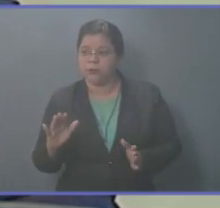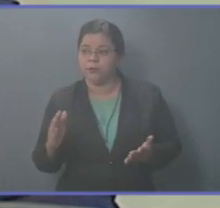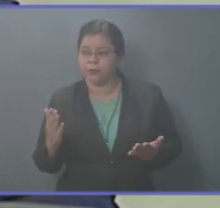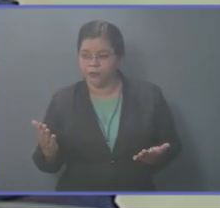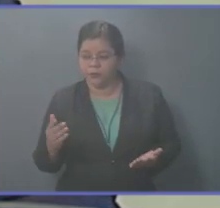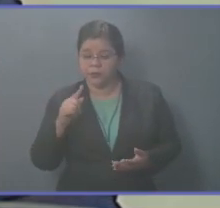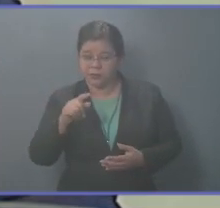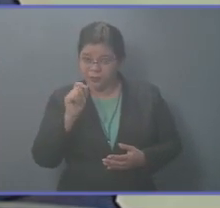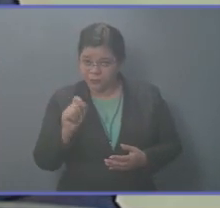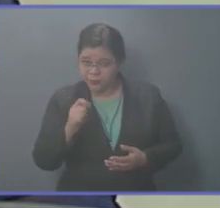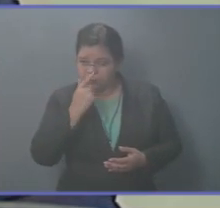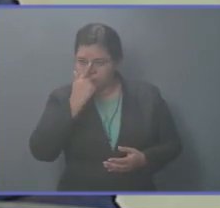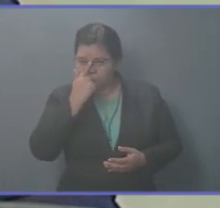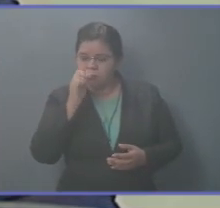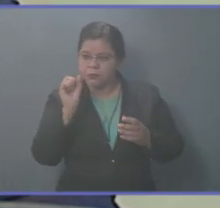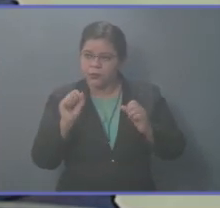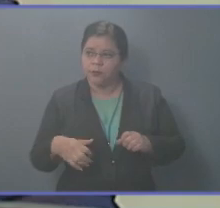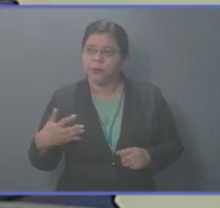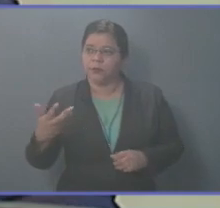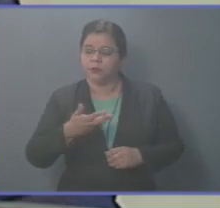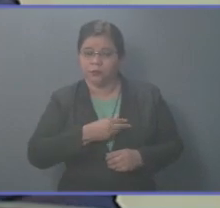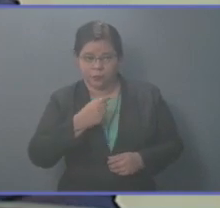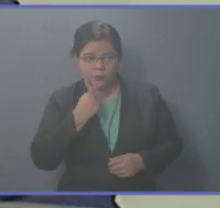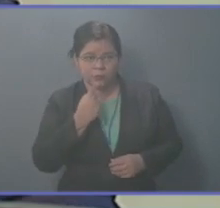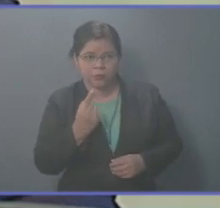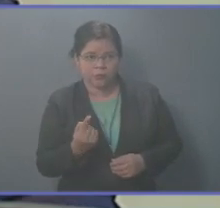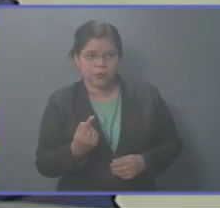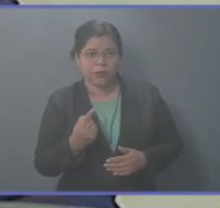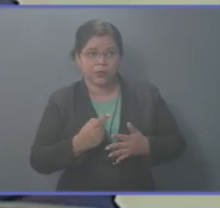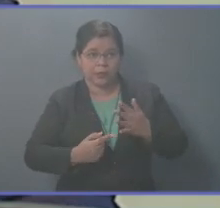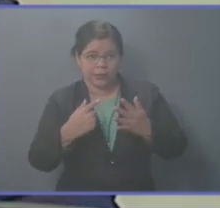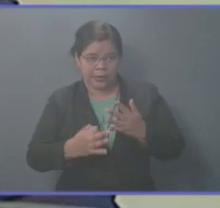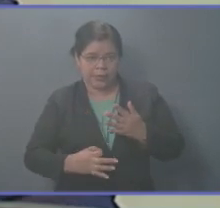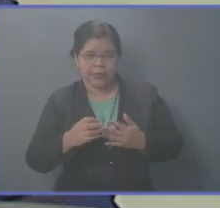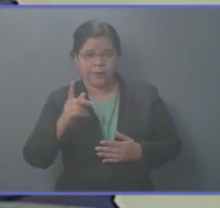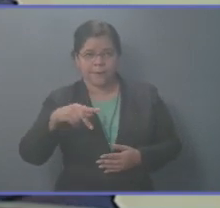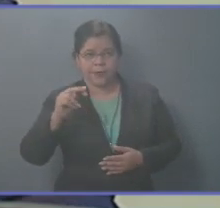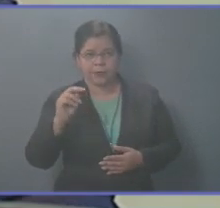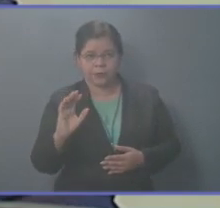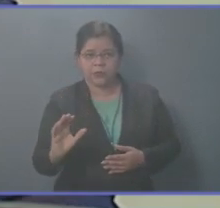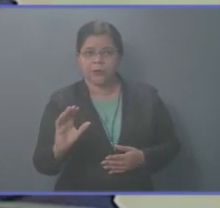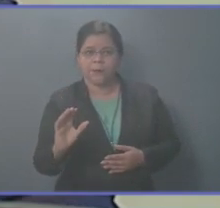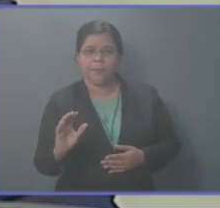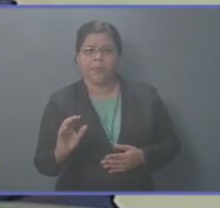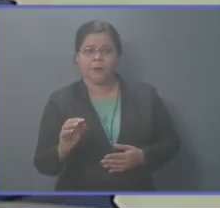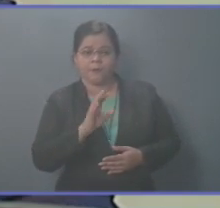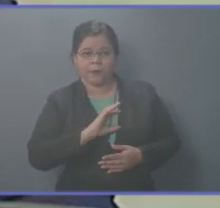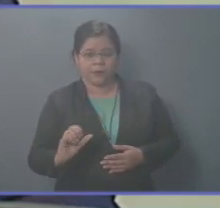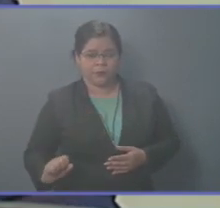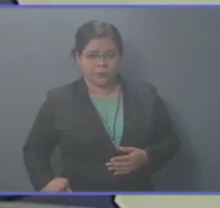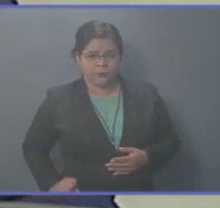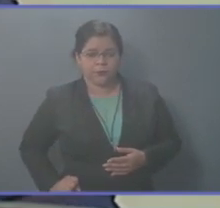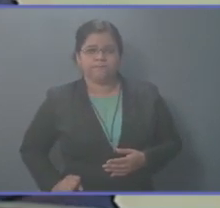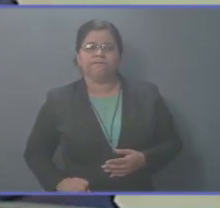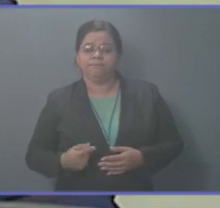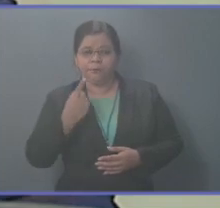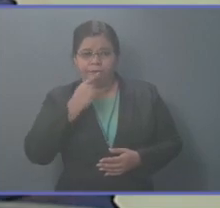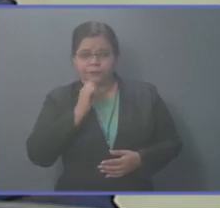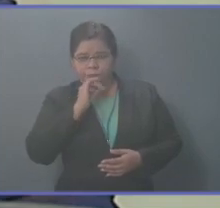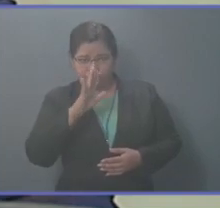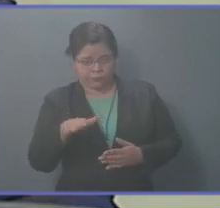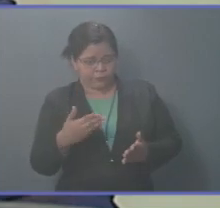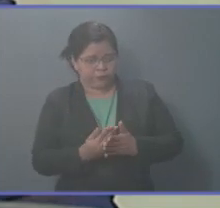este punto debe de hacerse hincapié en que la Ley Orgánica de la Policía Nacional Civil de El Salvador prevé que